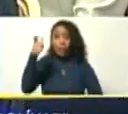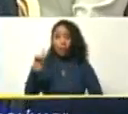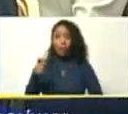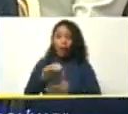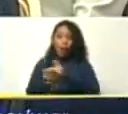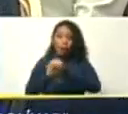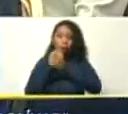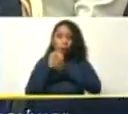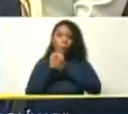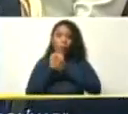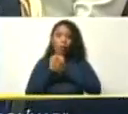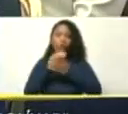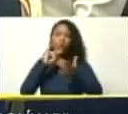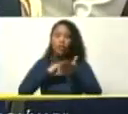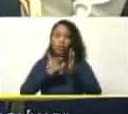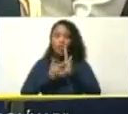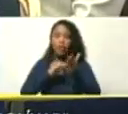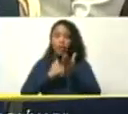amigos.